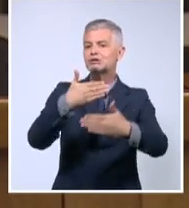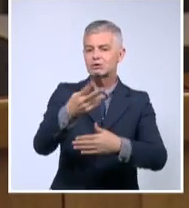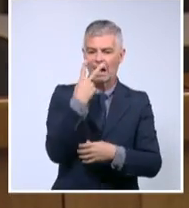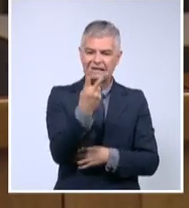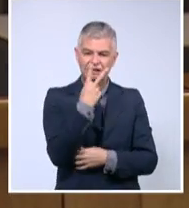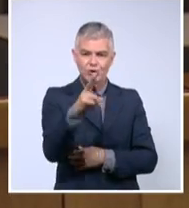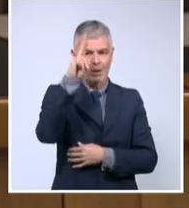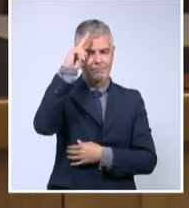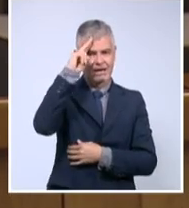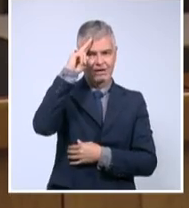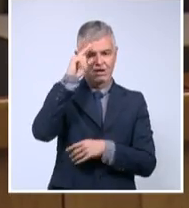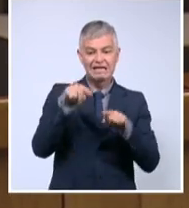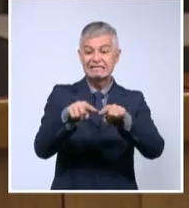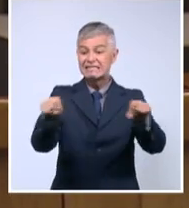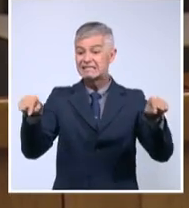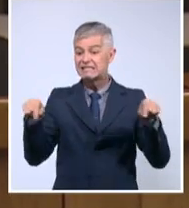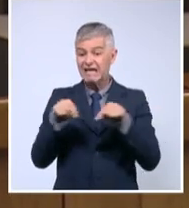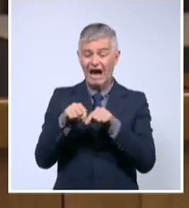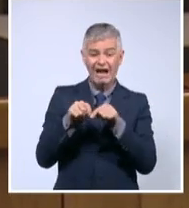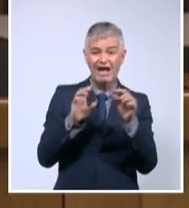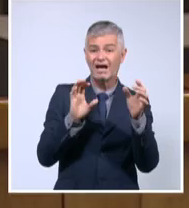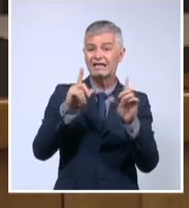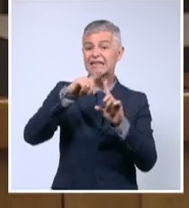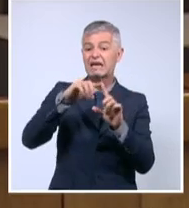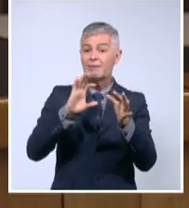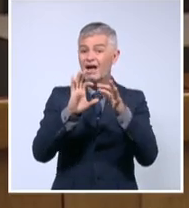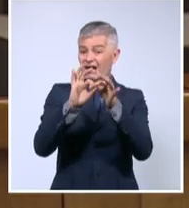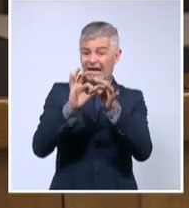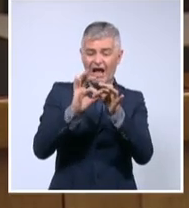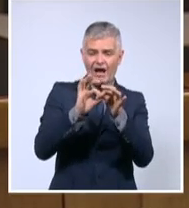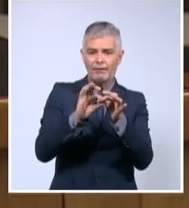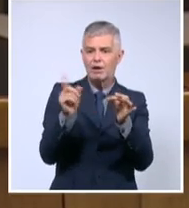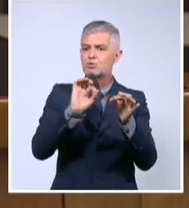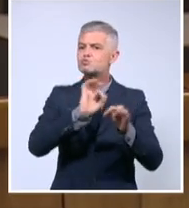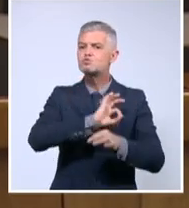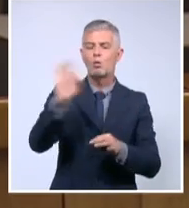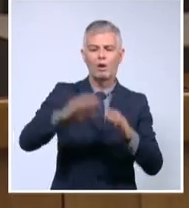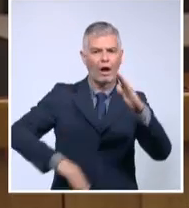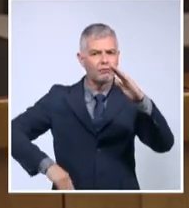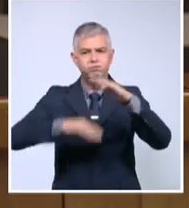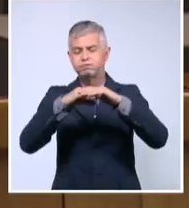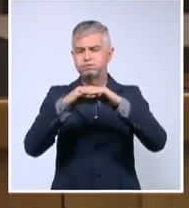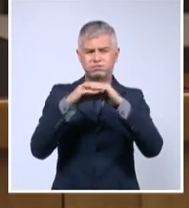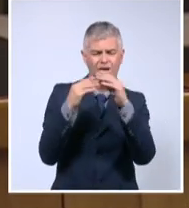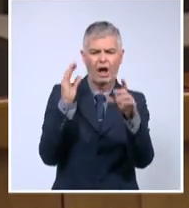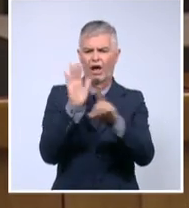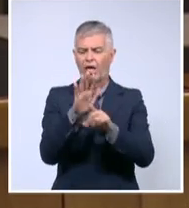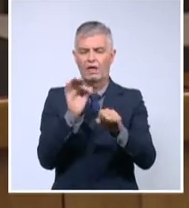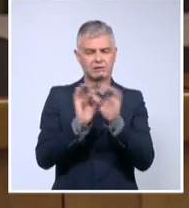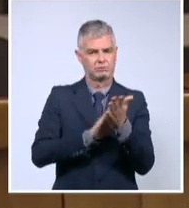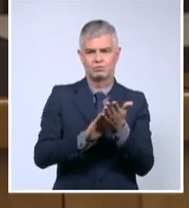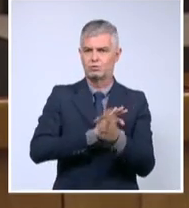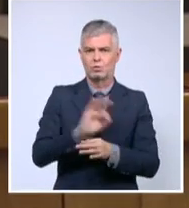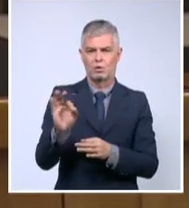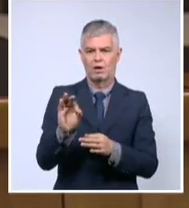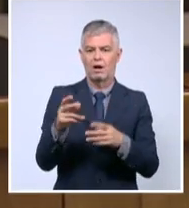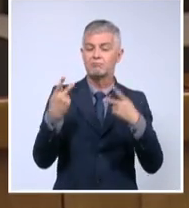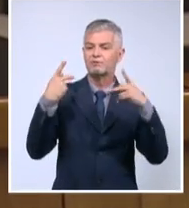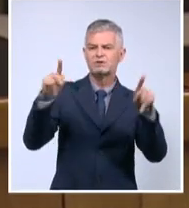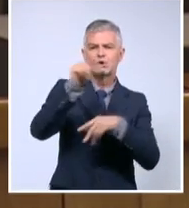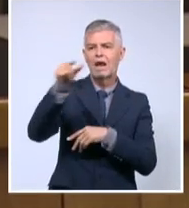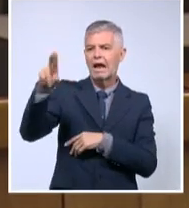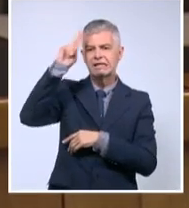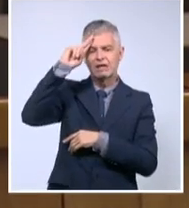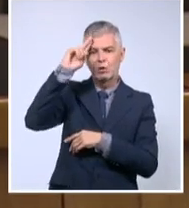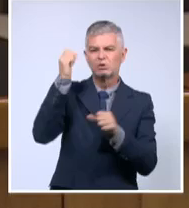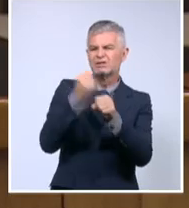de terapia intensiva no han colapsado y, paralelamente con la atención médica, los profesionales de la salud trabajan en más de